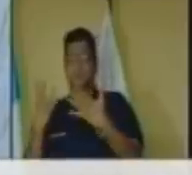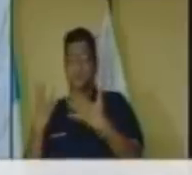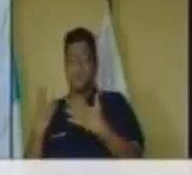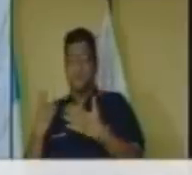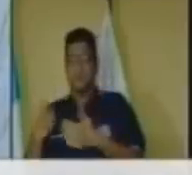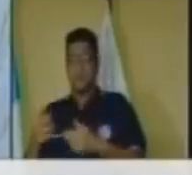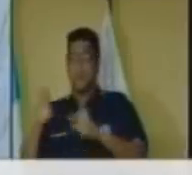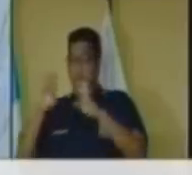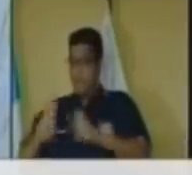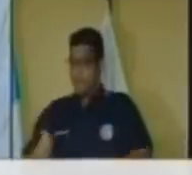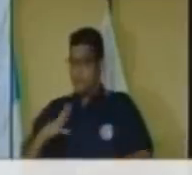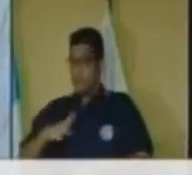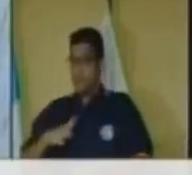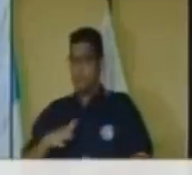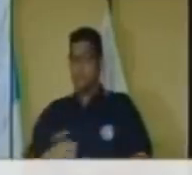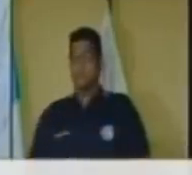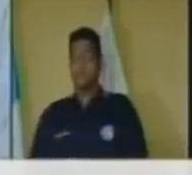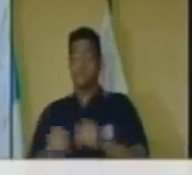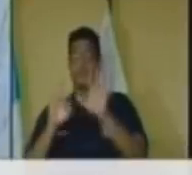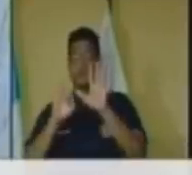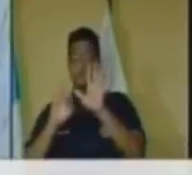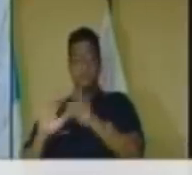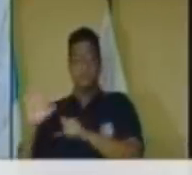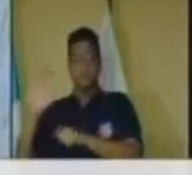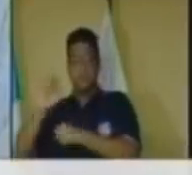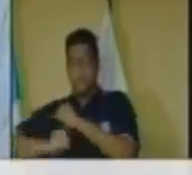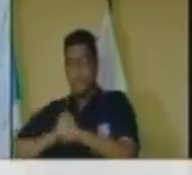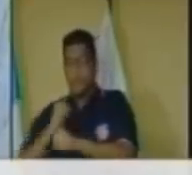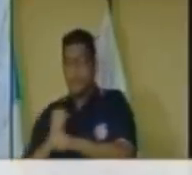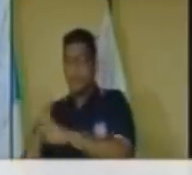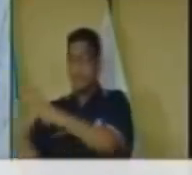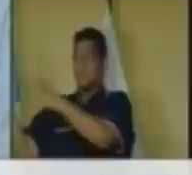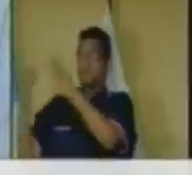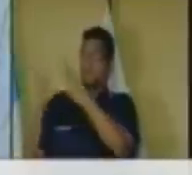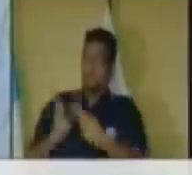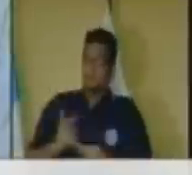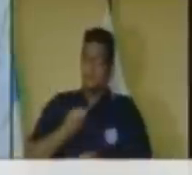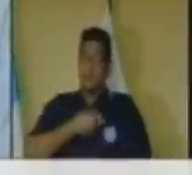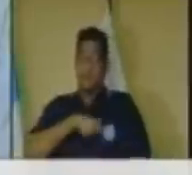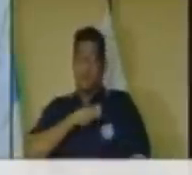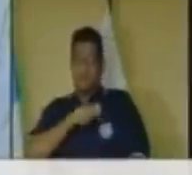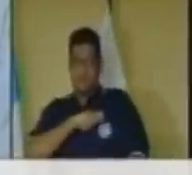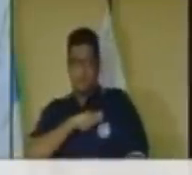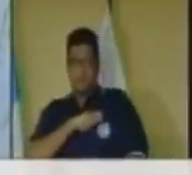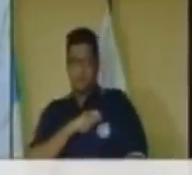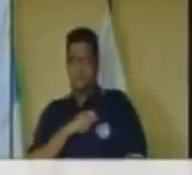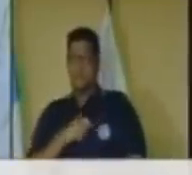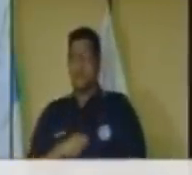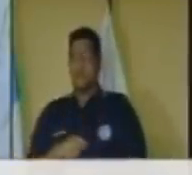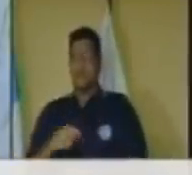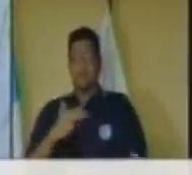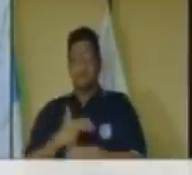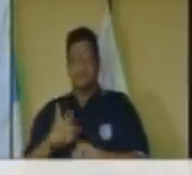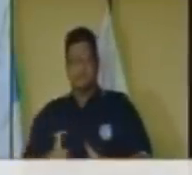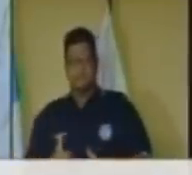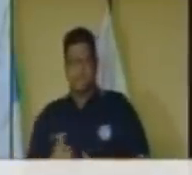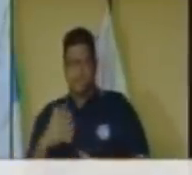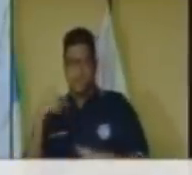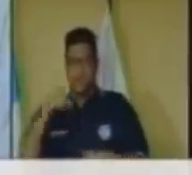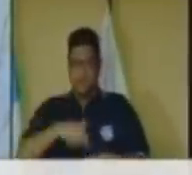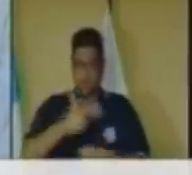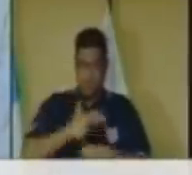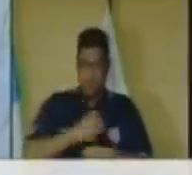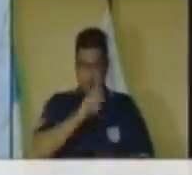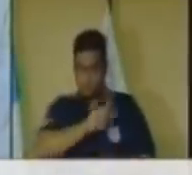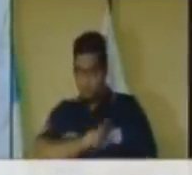desde Madrid a Guatemala junto a su hijo y dos nietos. Ellos salieron de Guatemala el 24